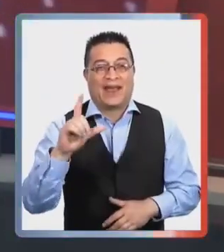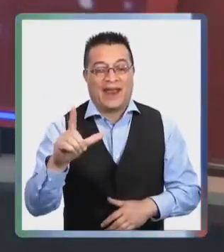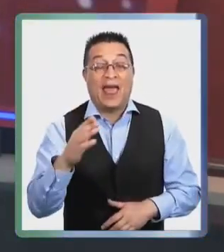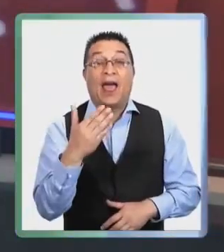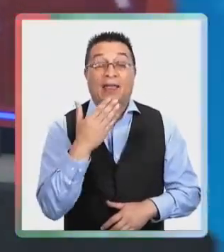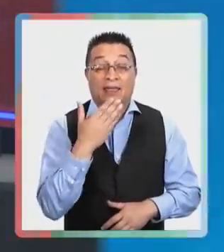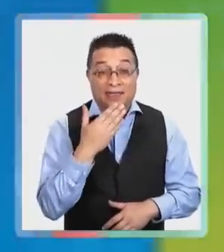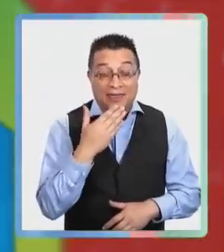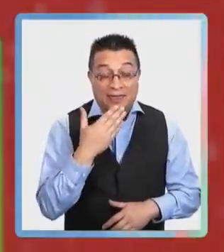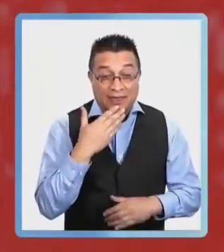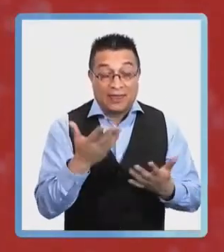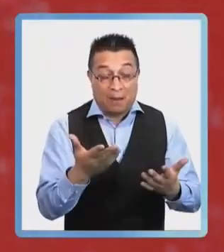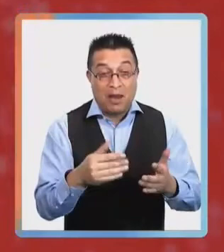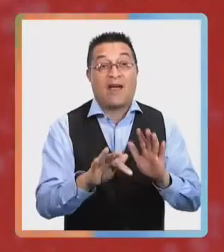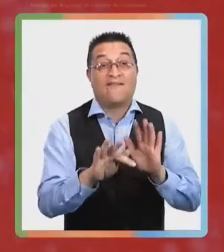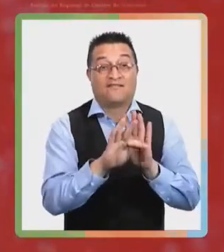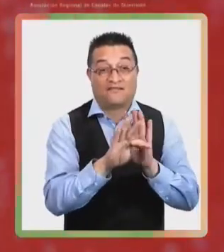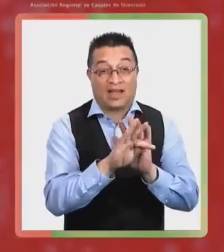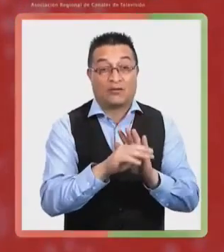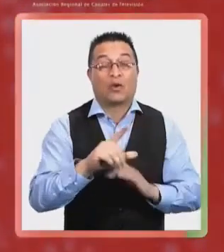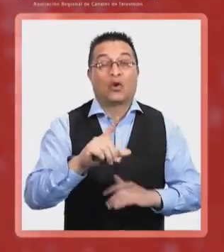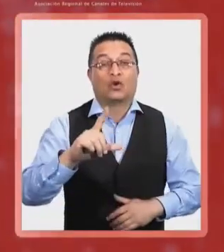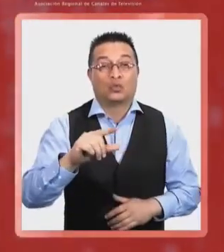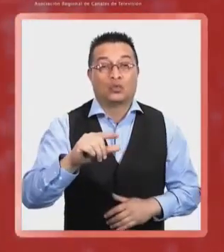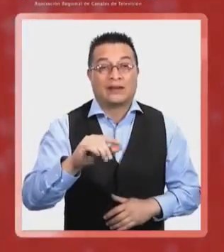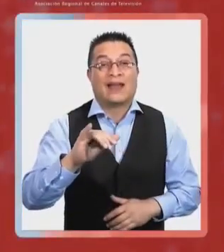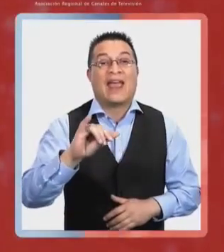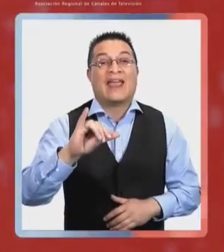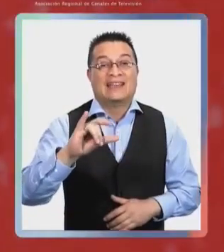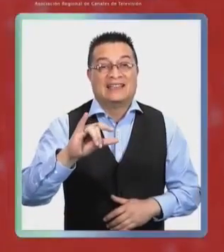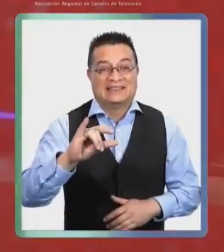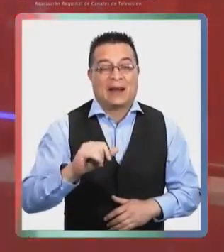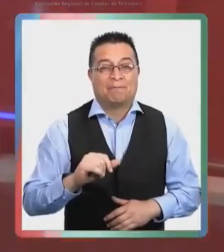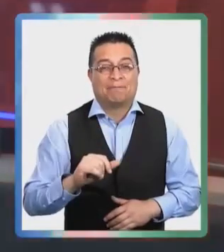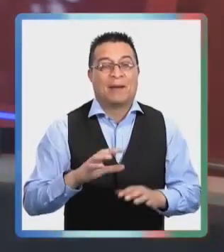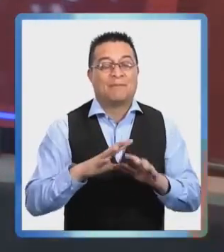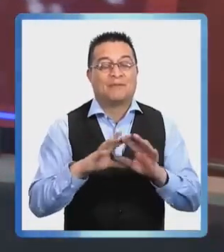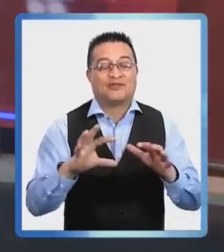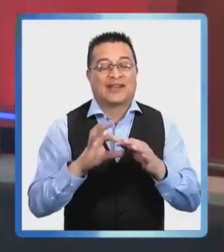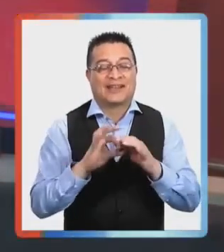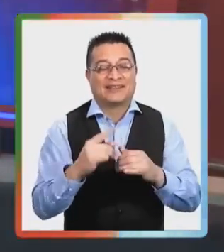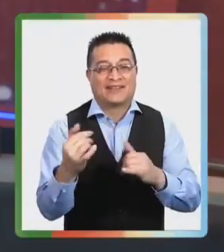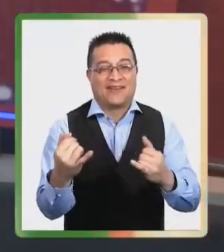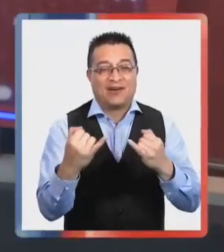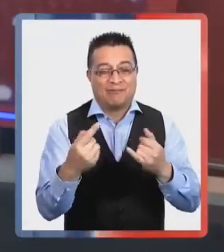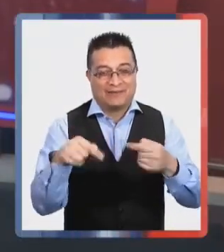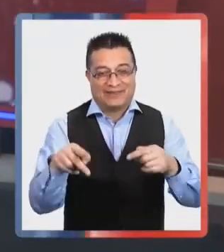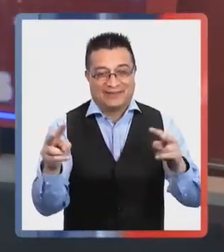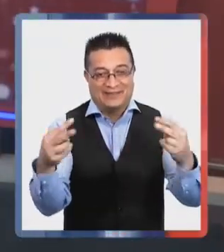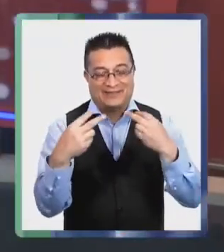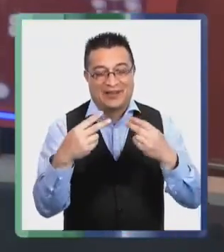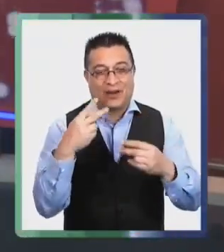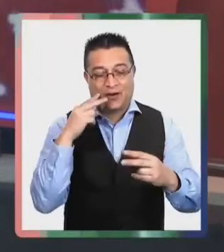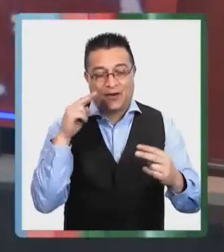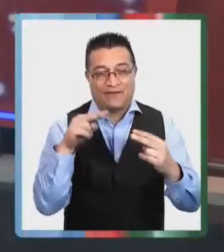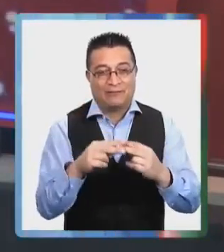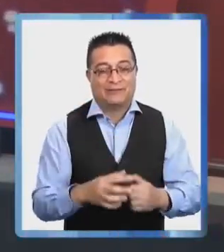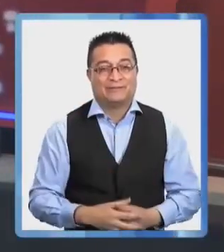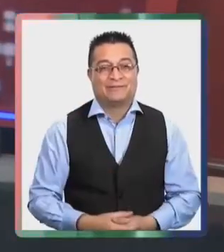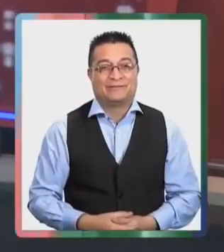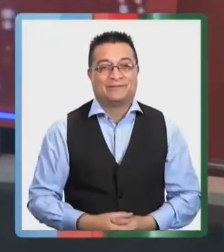www.portavoznoticias.cl y también en nuestras redes sociales, en Facebook, en Twitter y en Instagram. Gracias por informarse con nosotros. Un abrazo.